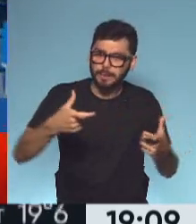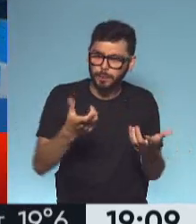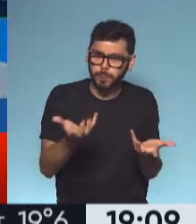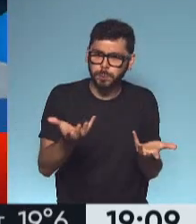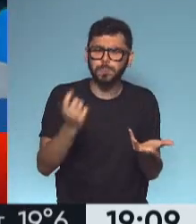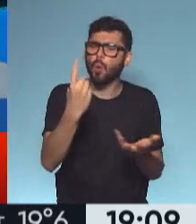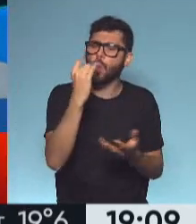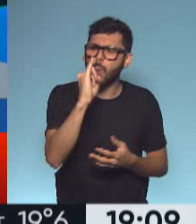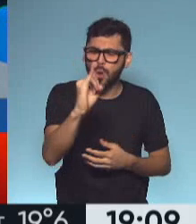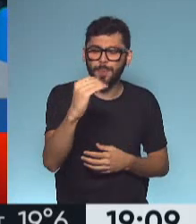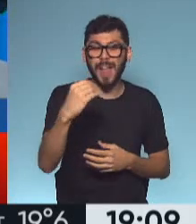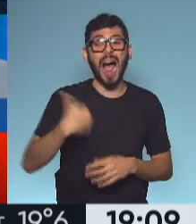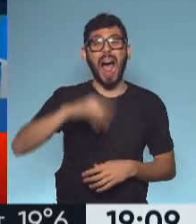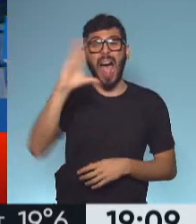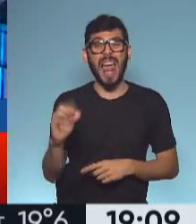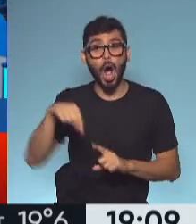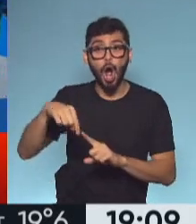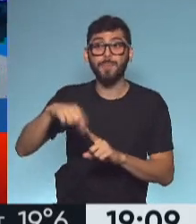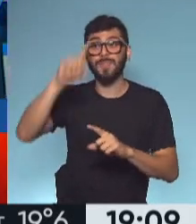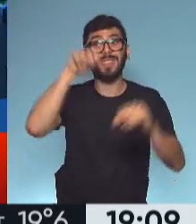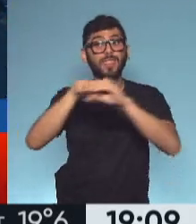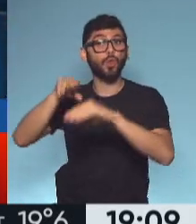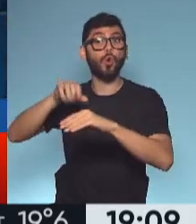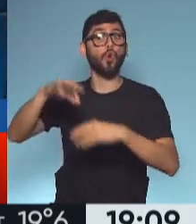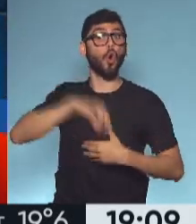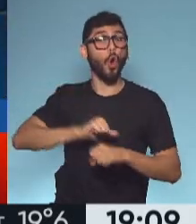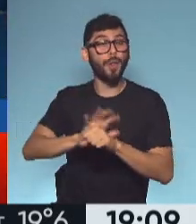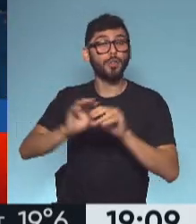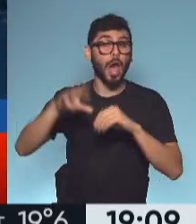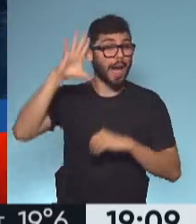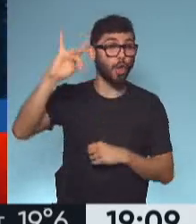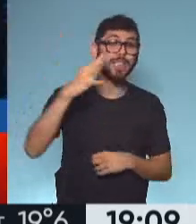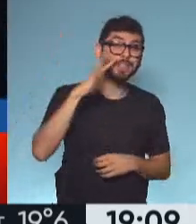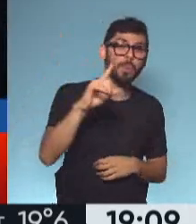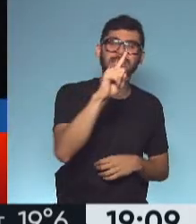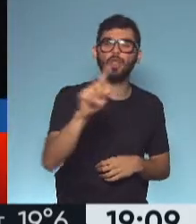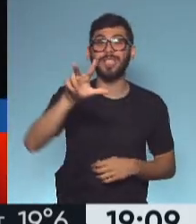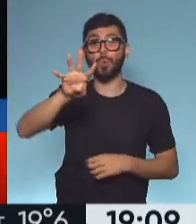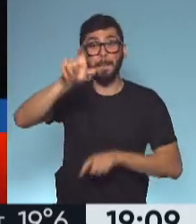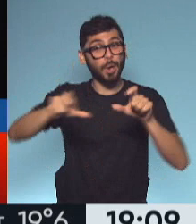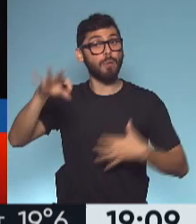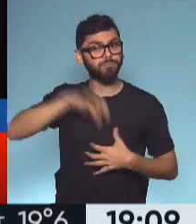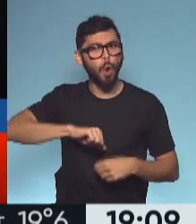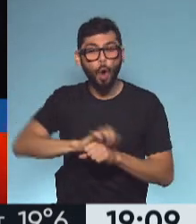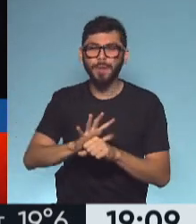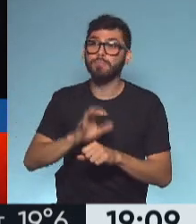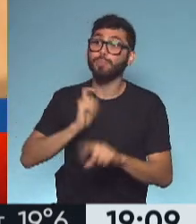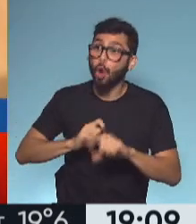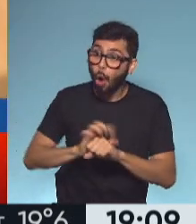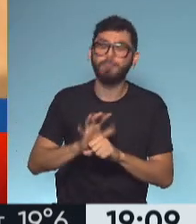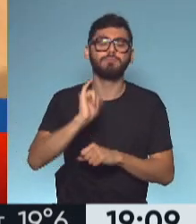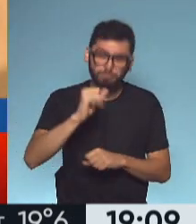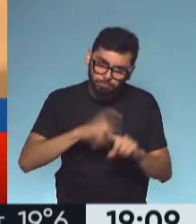te voy a dar. En este momento la Argentina tiene su récord de internados por COVID. 5.134 personas están internadas por COVID. Es el récord. Por